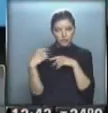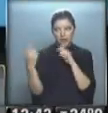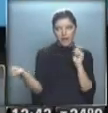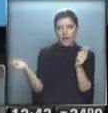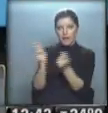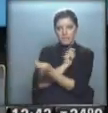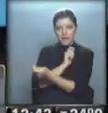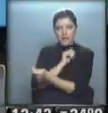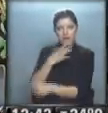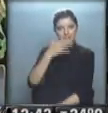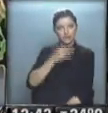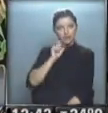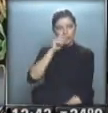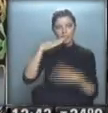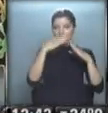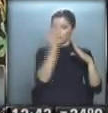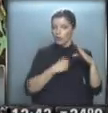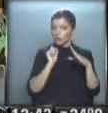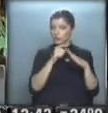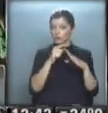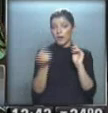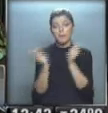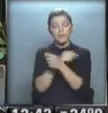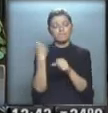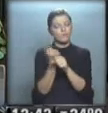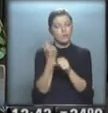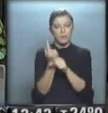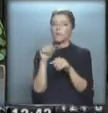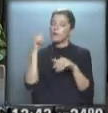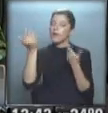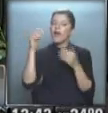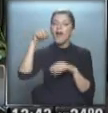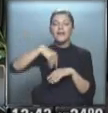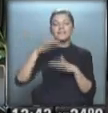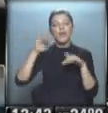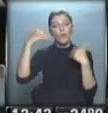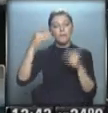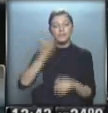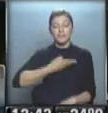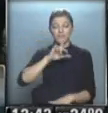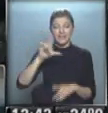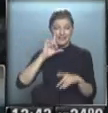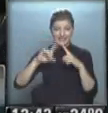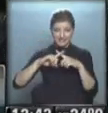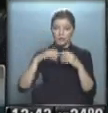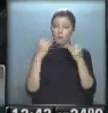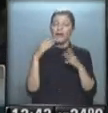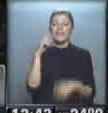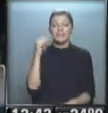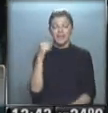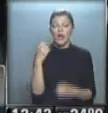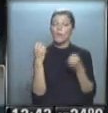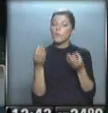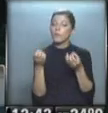toman desde la Casa Blanca, ¿no es cierto? Exactamente. Bueno, vamos a saludar a nuestro amigo Félix Taylor. ¿Qué tal, Félix? Hola, ¿qué tal, Telma? Muy buenos días. ¿Cómo están?